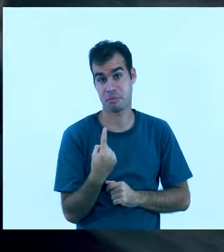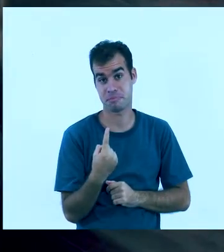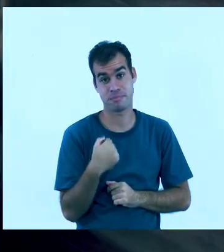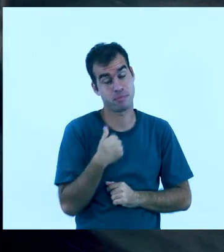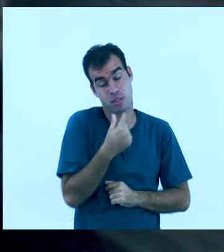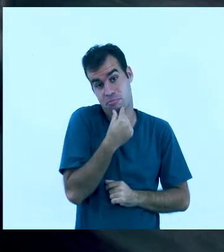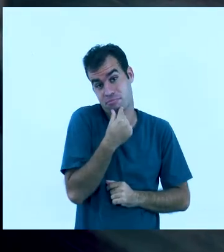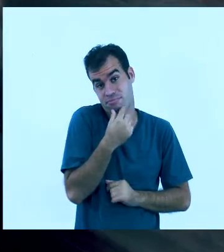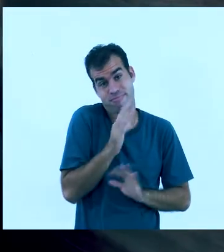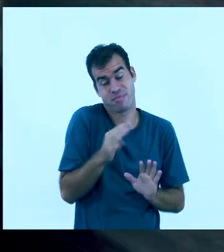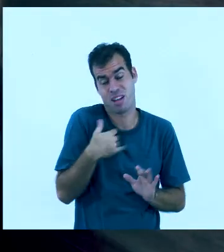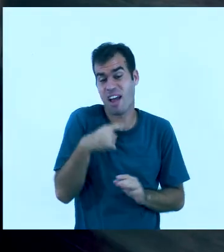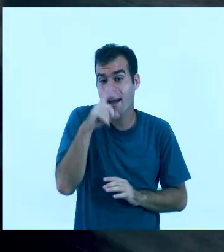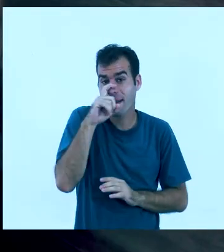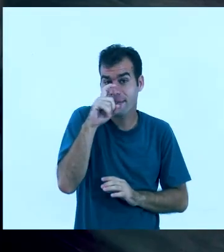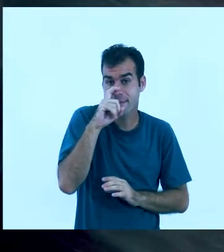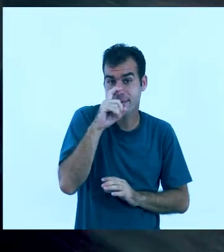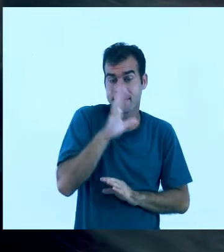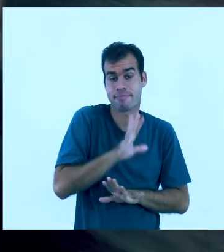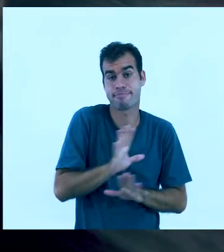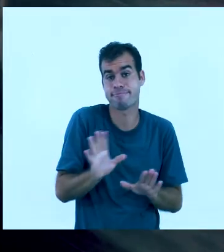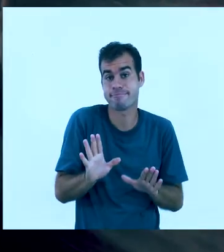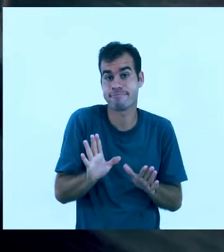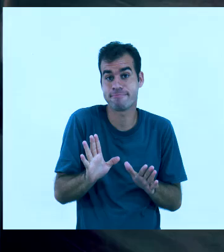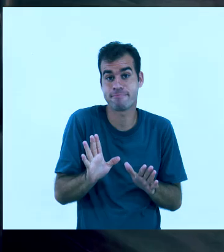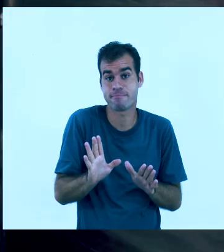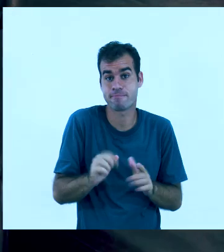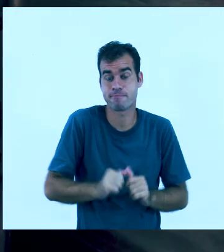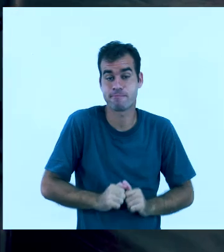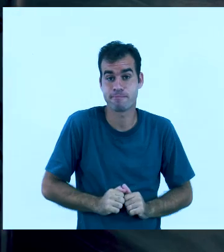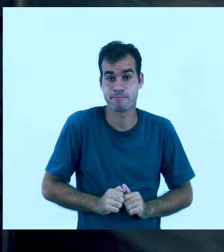sola, soy anciana en mi edad,